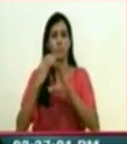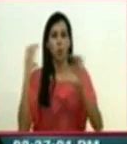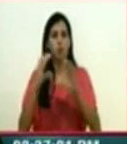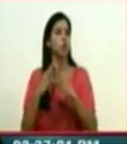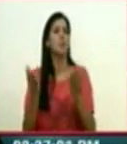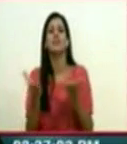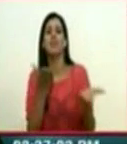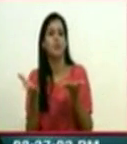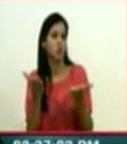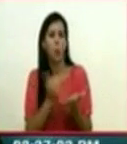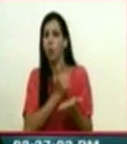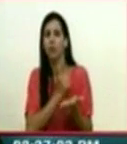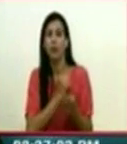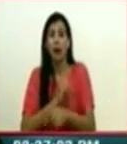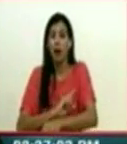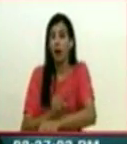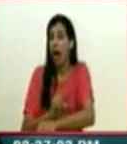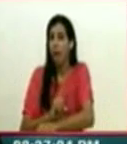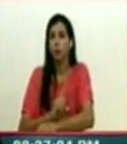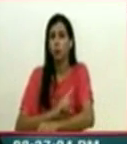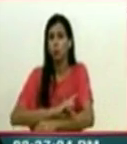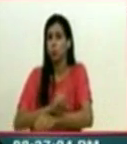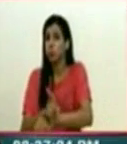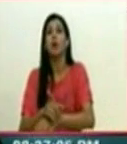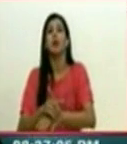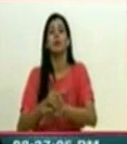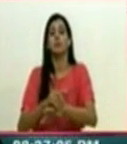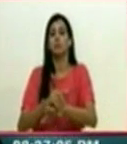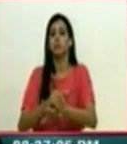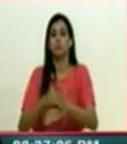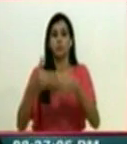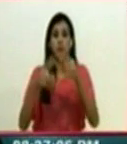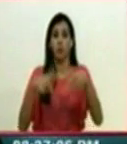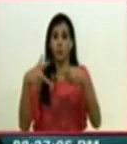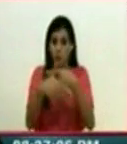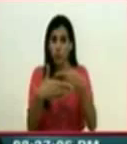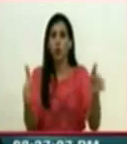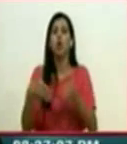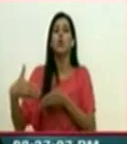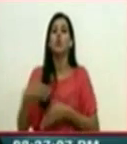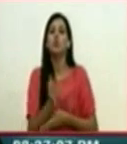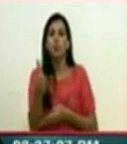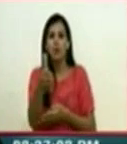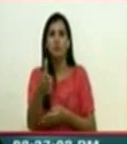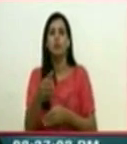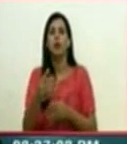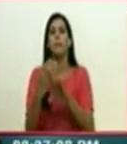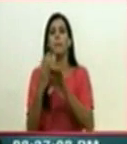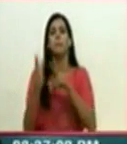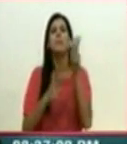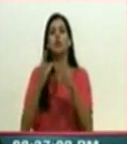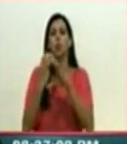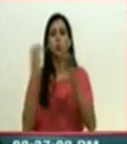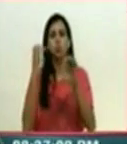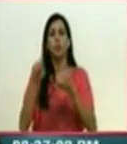sector transporte. A acelerar la inauguración de las rutas de metrobús y